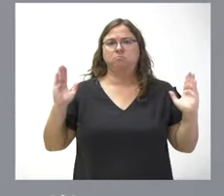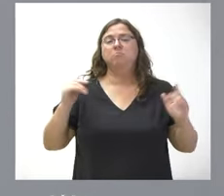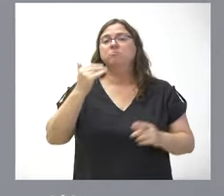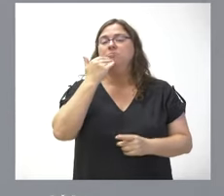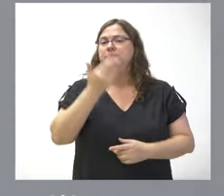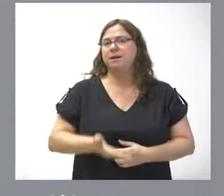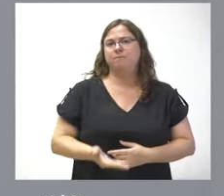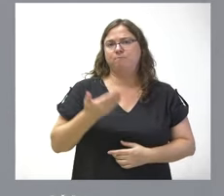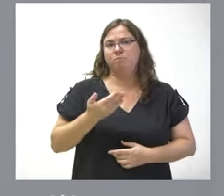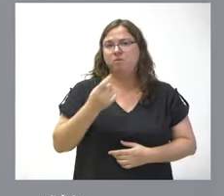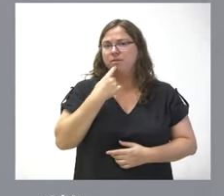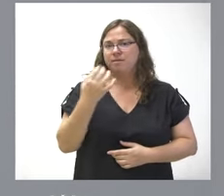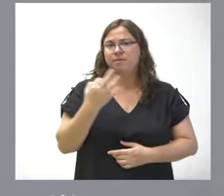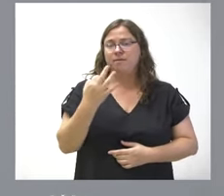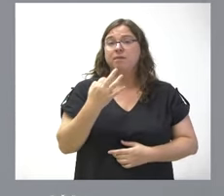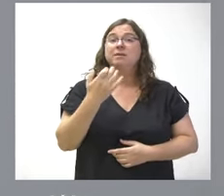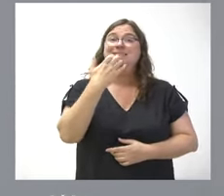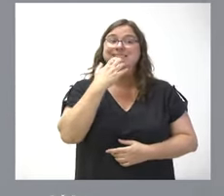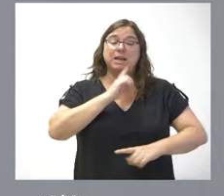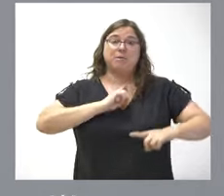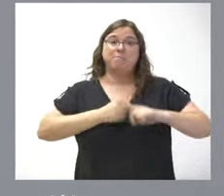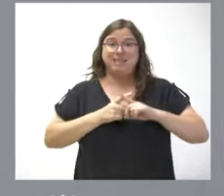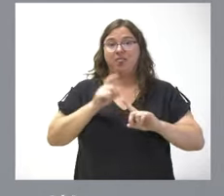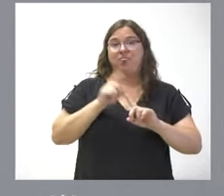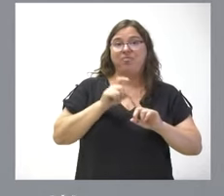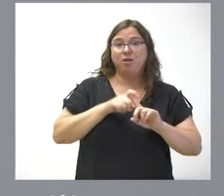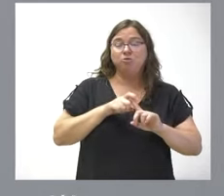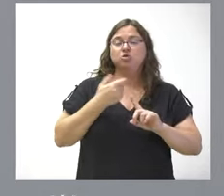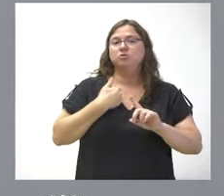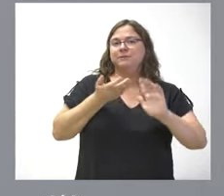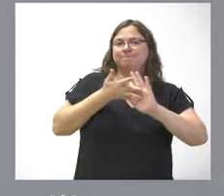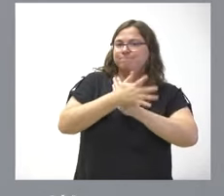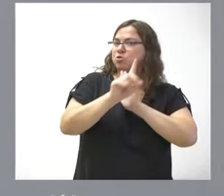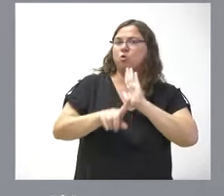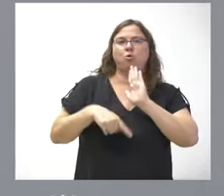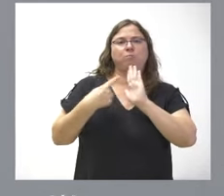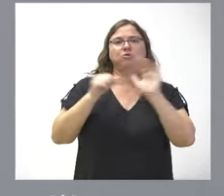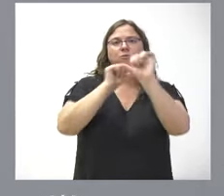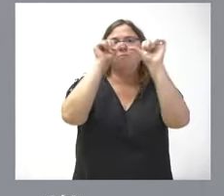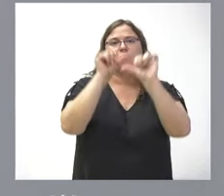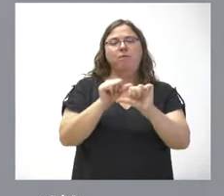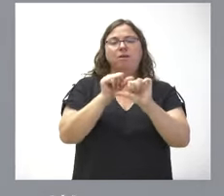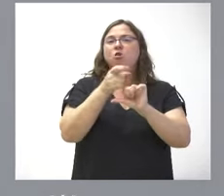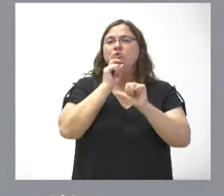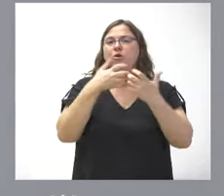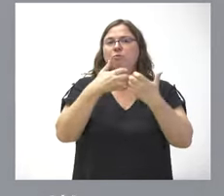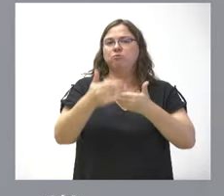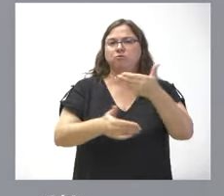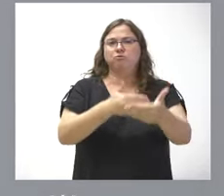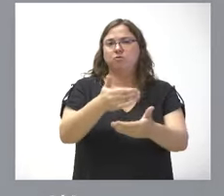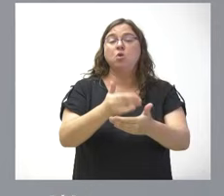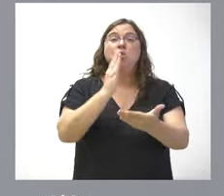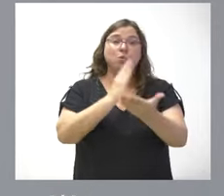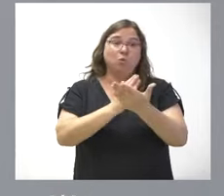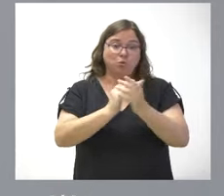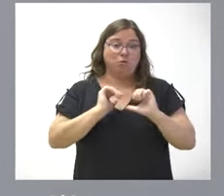es muy importante señalar que estando a mitad del mes de agosto hemos definido ya plenamente el modelo de lo que va a funcionar en el curso